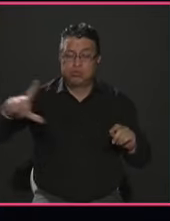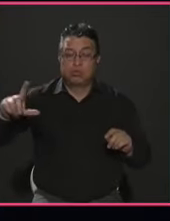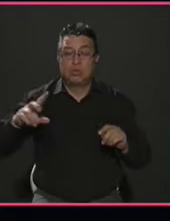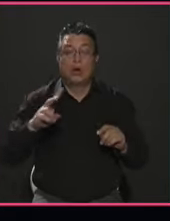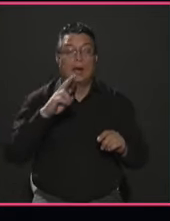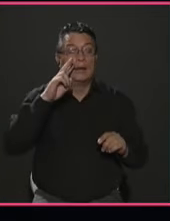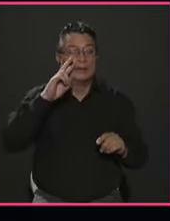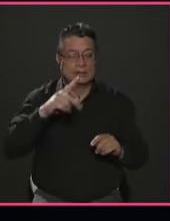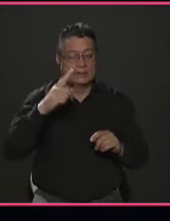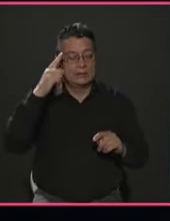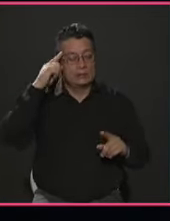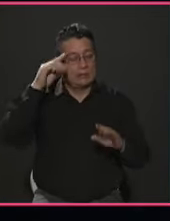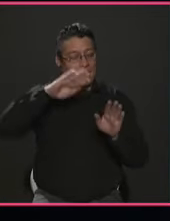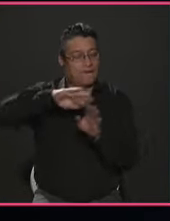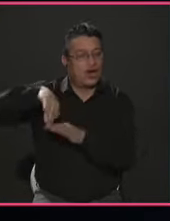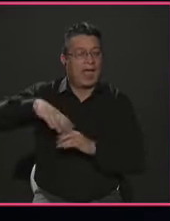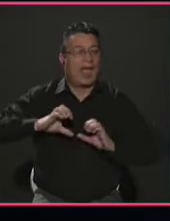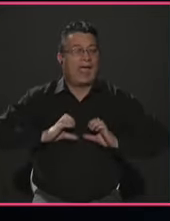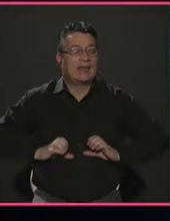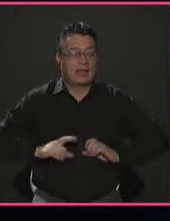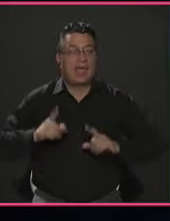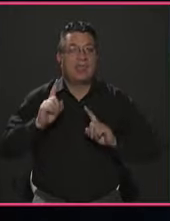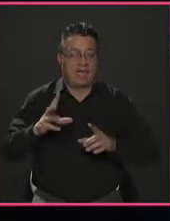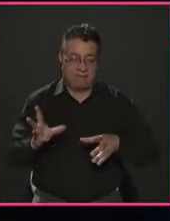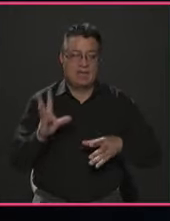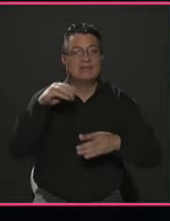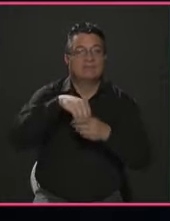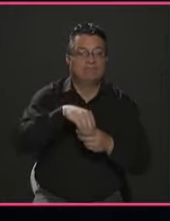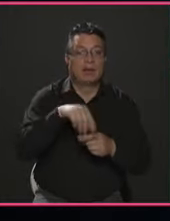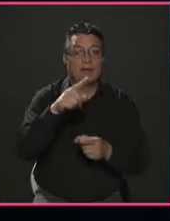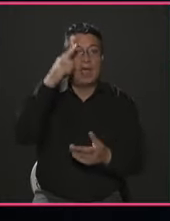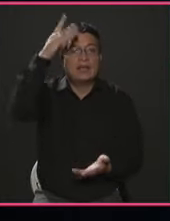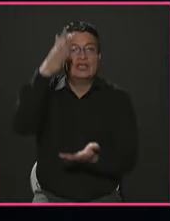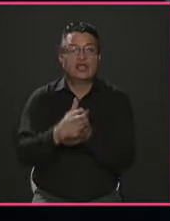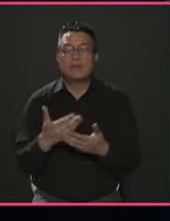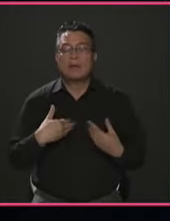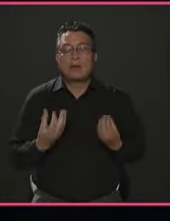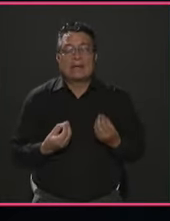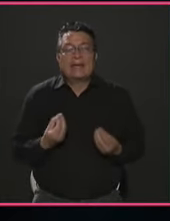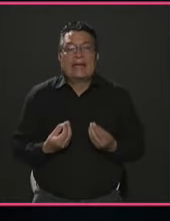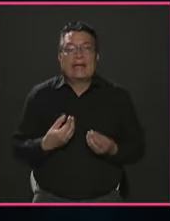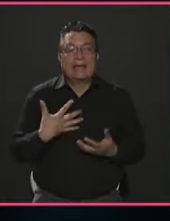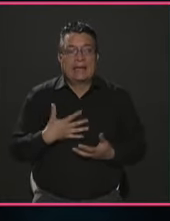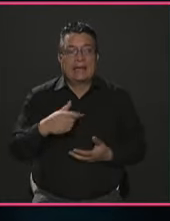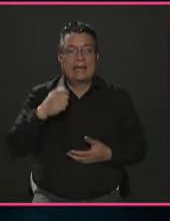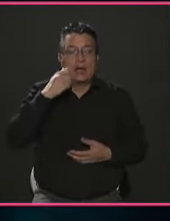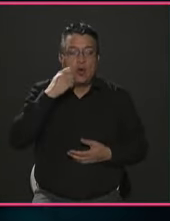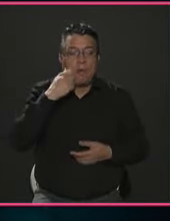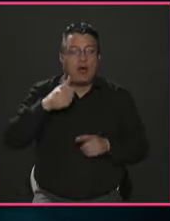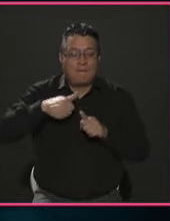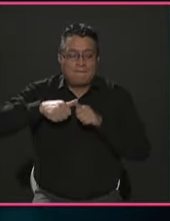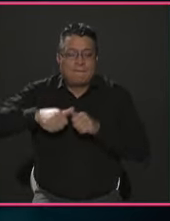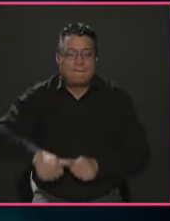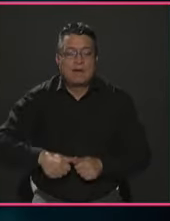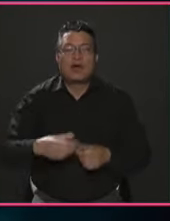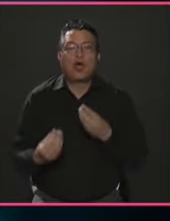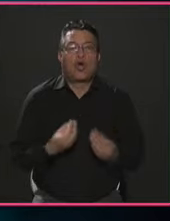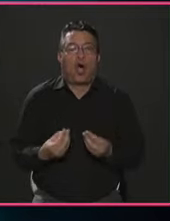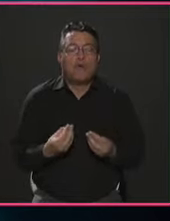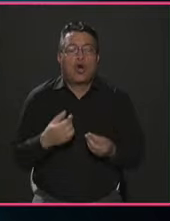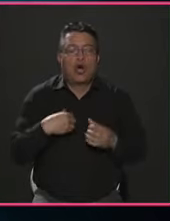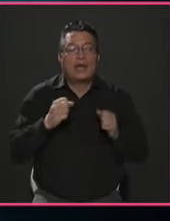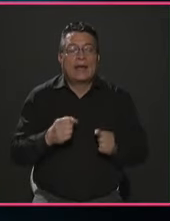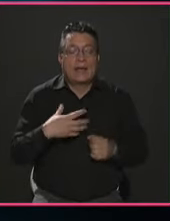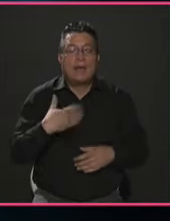una visión ética y ahí la decisión que tenemos que tomar es qué queremos preservar del humano hoy día cuánto del humano queremos